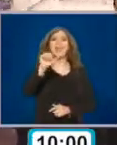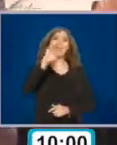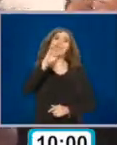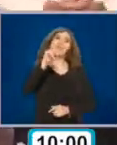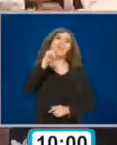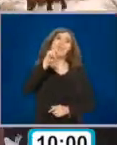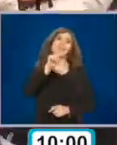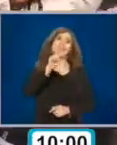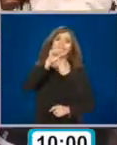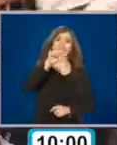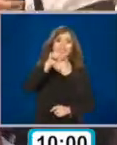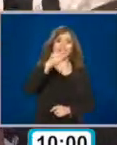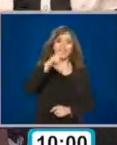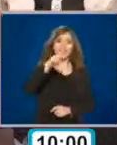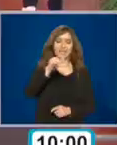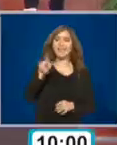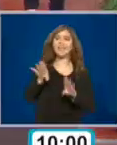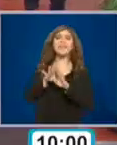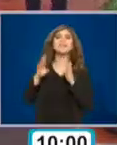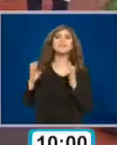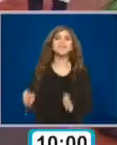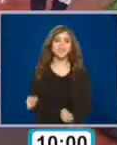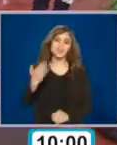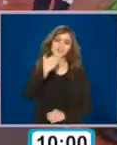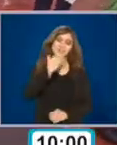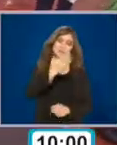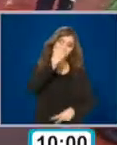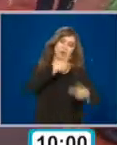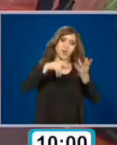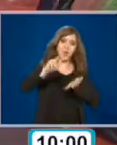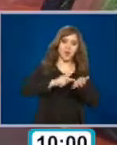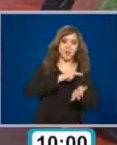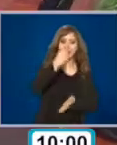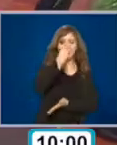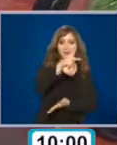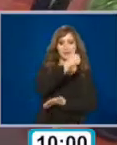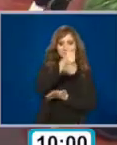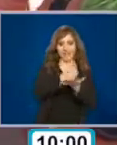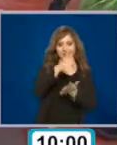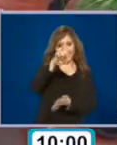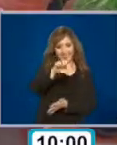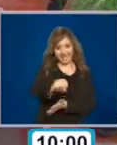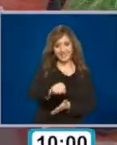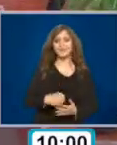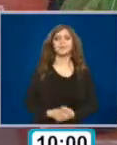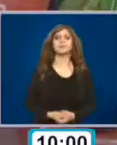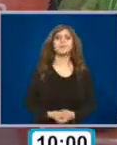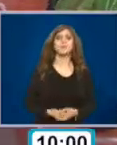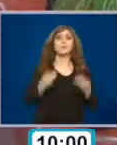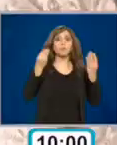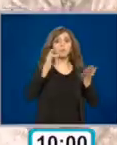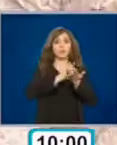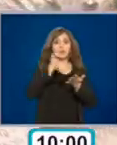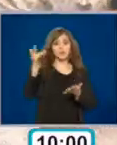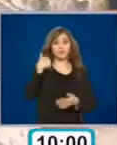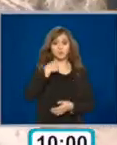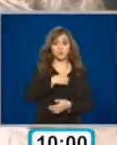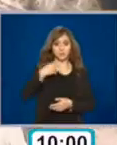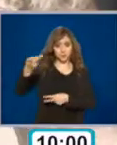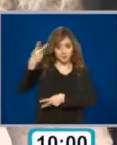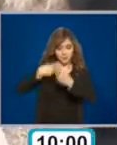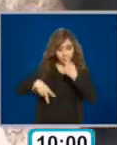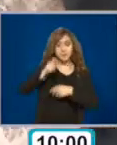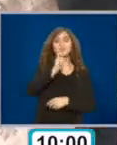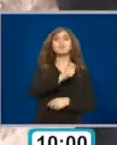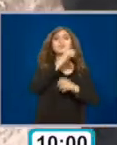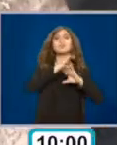Sagrada. Plebes, ¿cómo andan? ¿Cómo están? Bienvenidos de nueva cuenta a tus ciudades. Muchas gracias. Contentísimo estar con ustedes y presentando por ahí nuestro nuevo tema que es A Mi